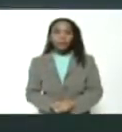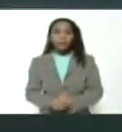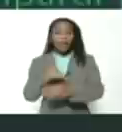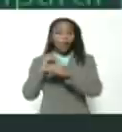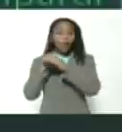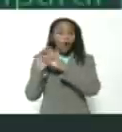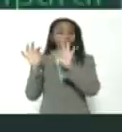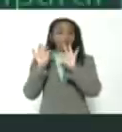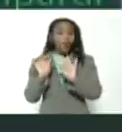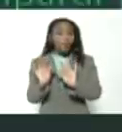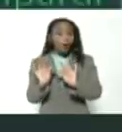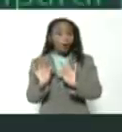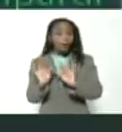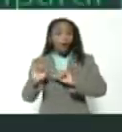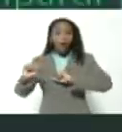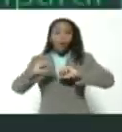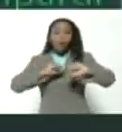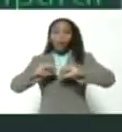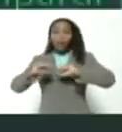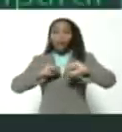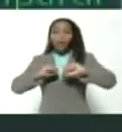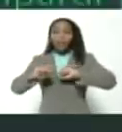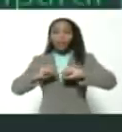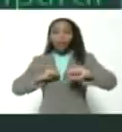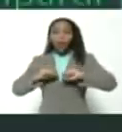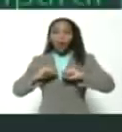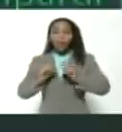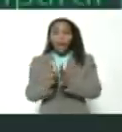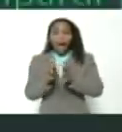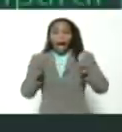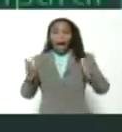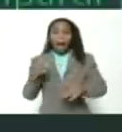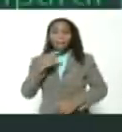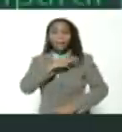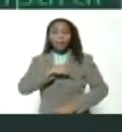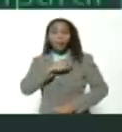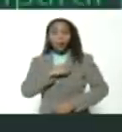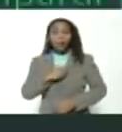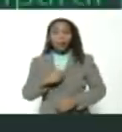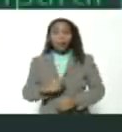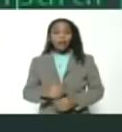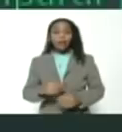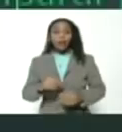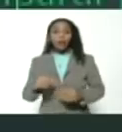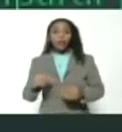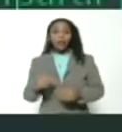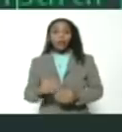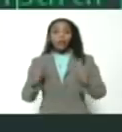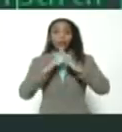Igualmente, los movimientos de la gran misión Hogares de la Patria.